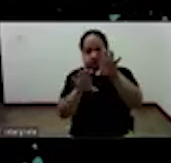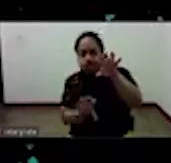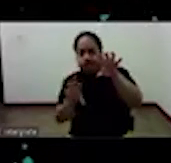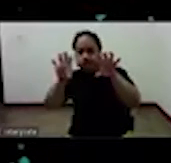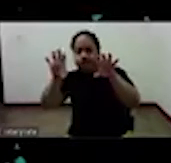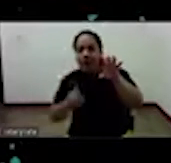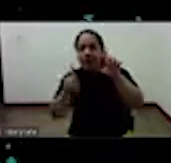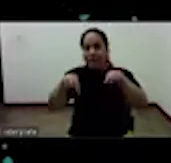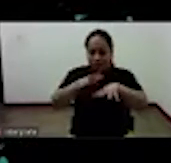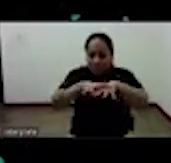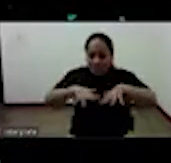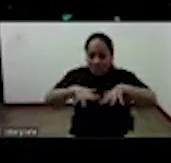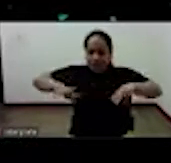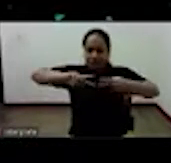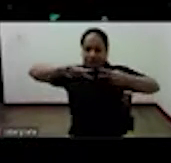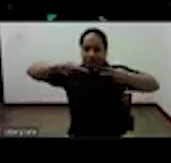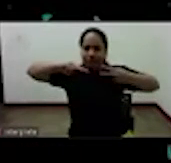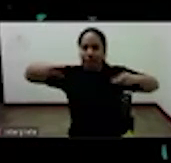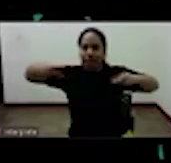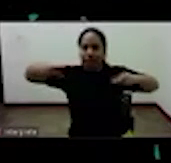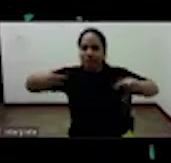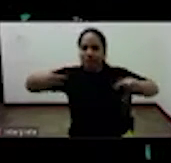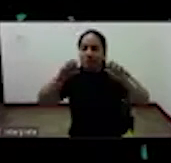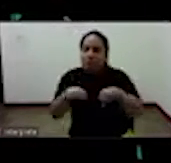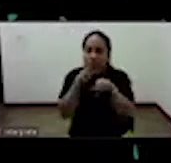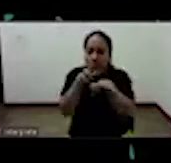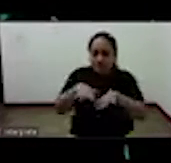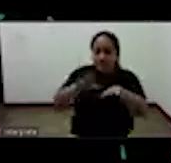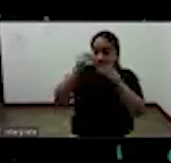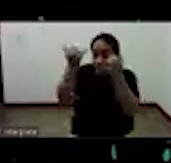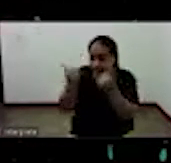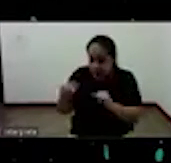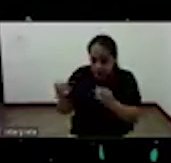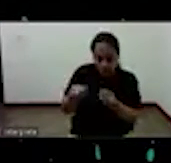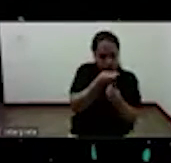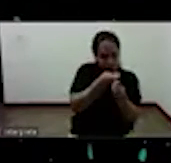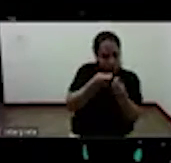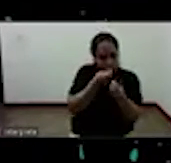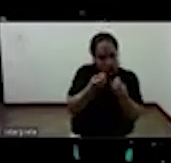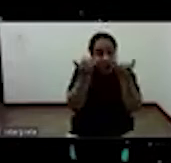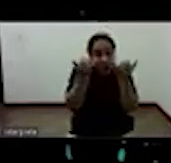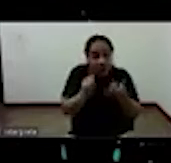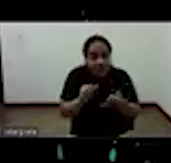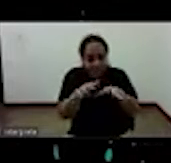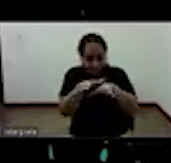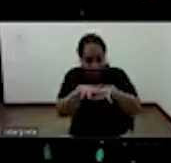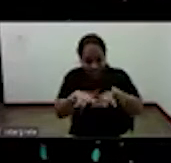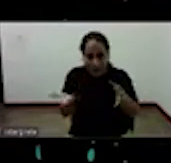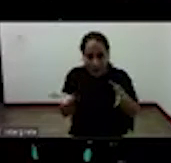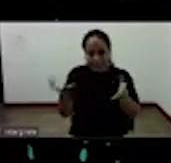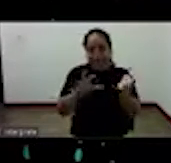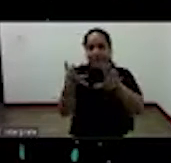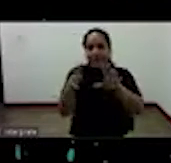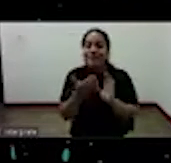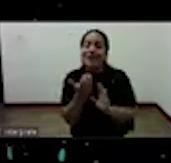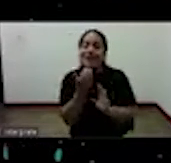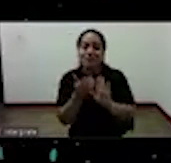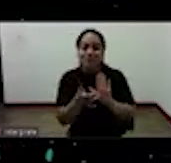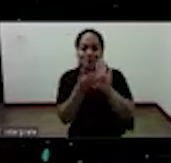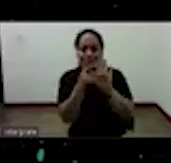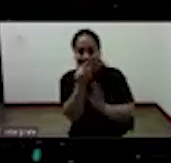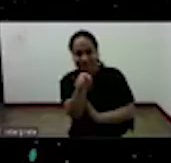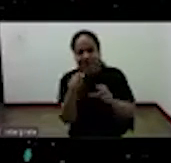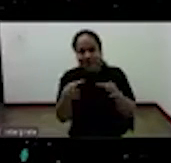transformación digital de y luego una proyección de nuevo al espacio. Un ejemplo de esa proyección es esta pequeña